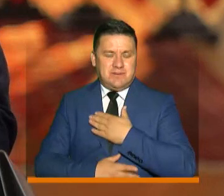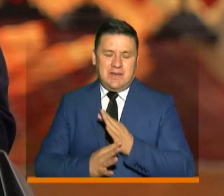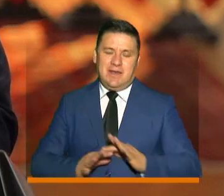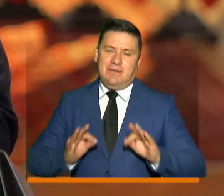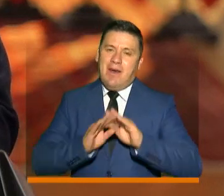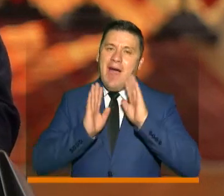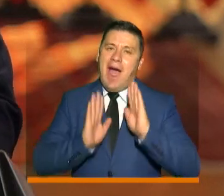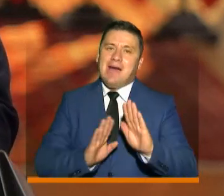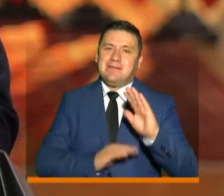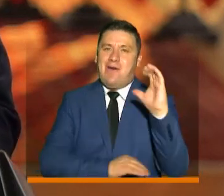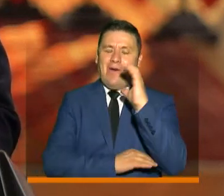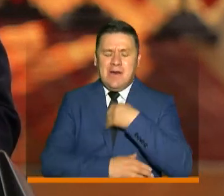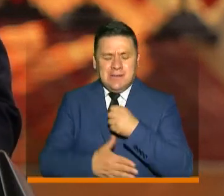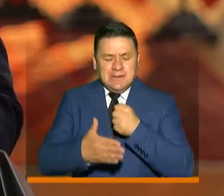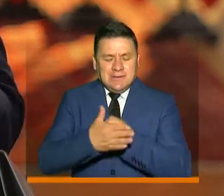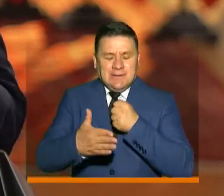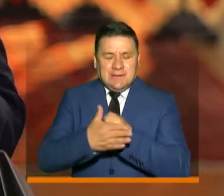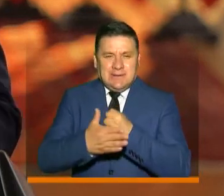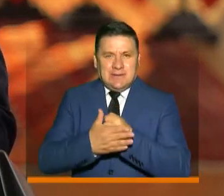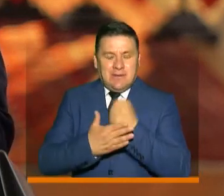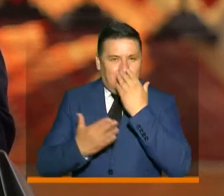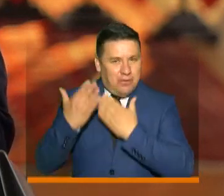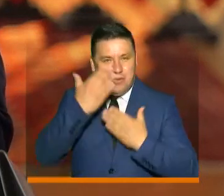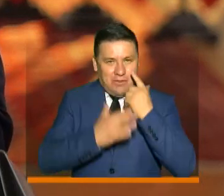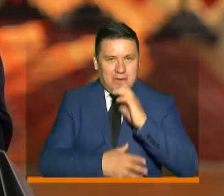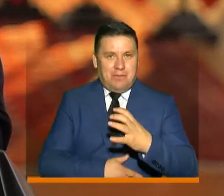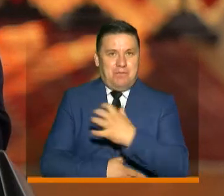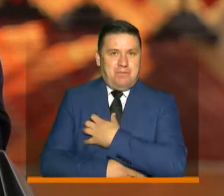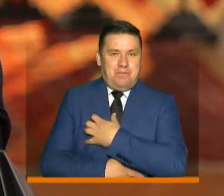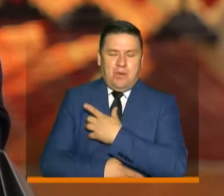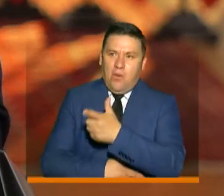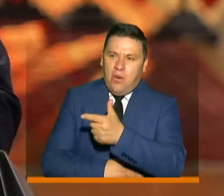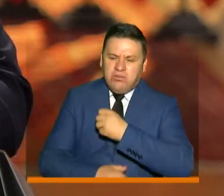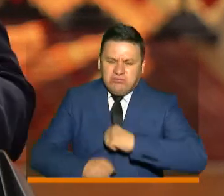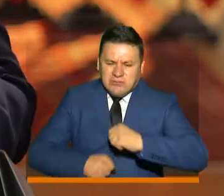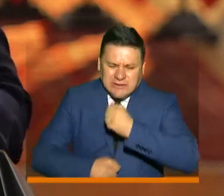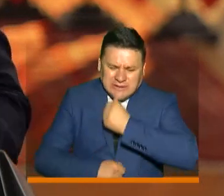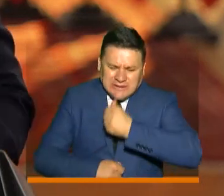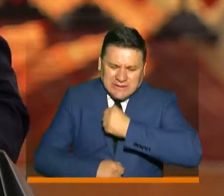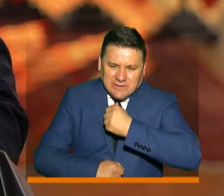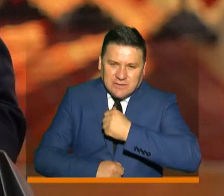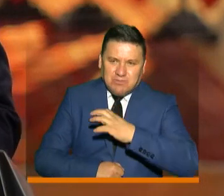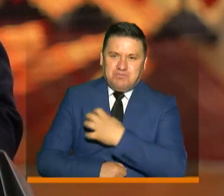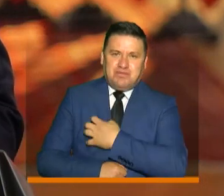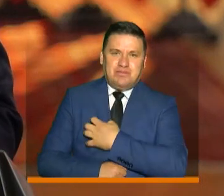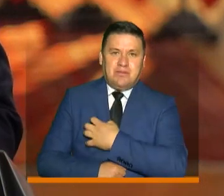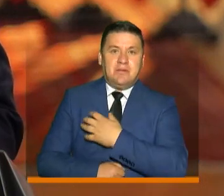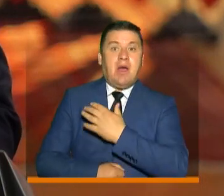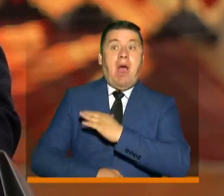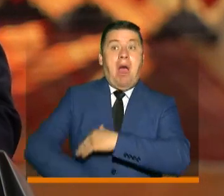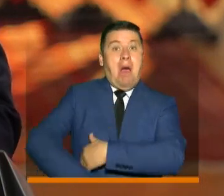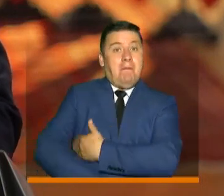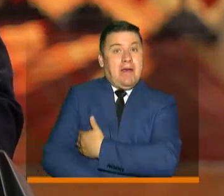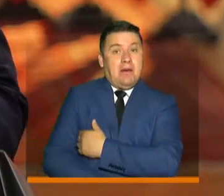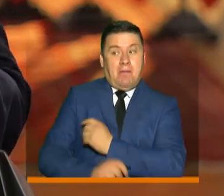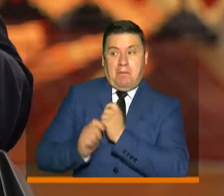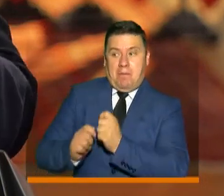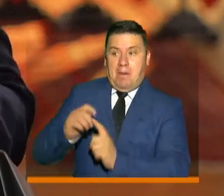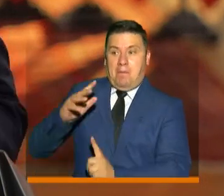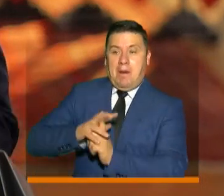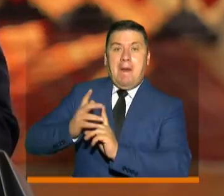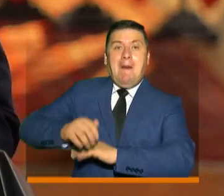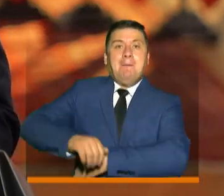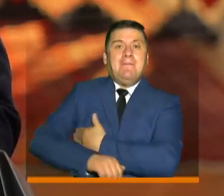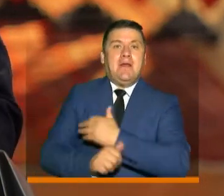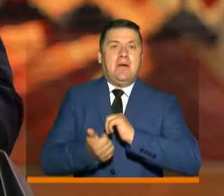esencia prueba de ello son las victorias de nuestros deportistas quienes ahora cuentan con el ministerio del deporte que